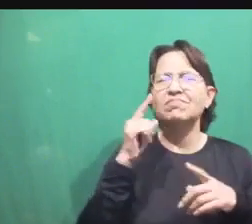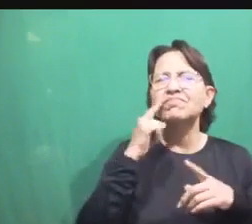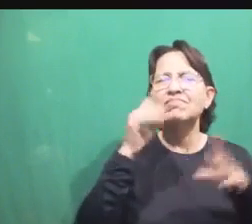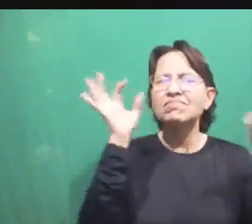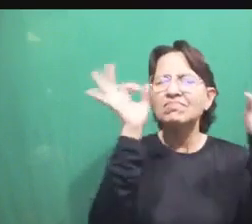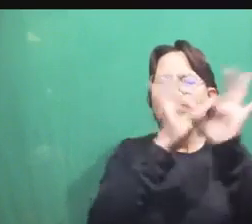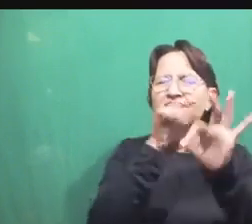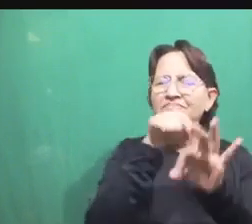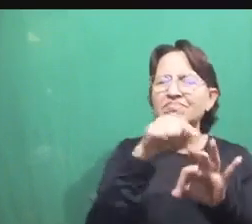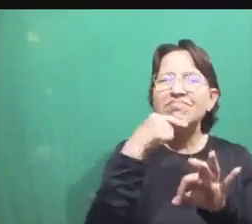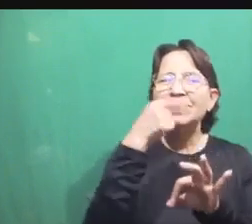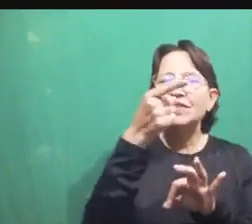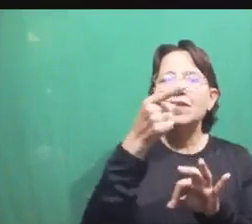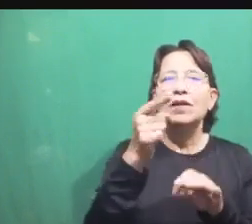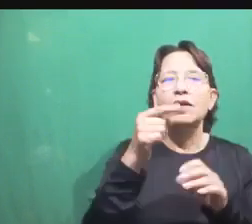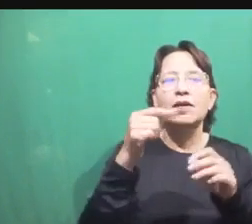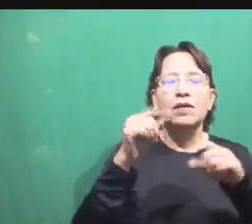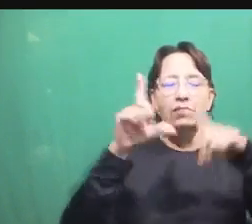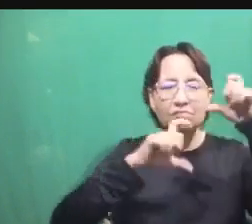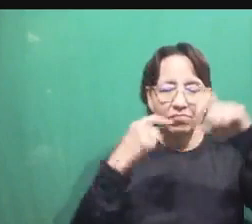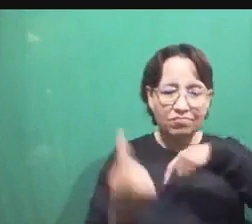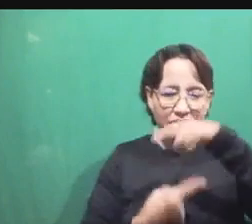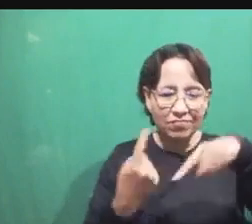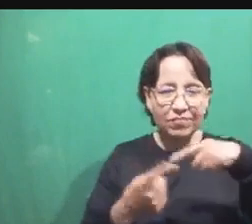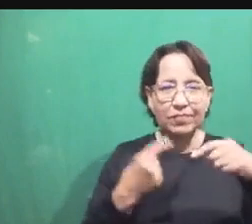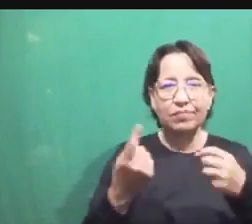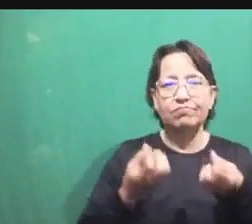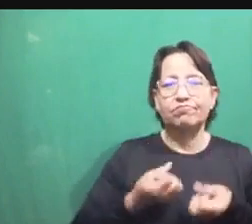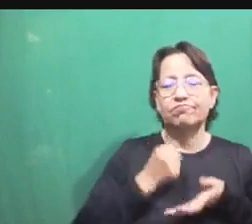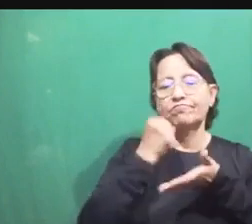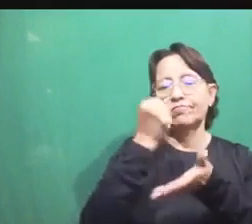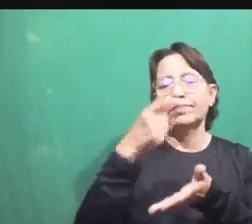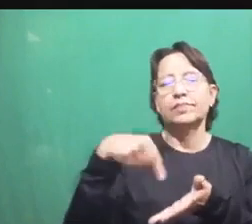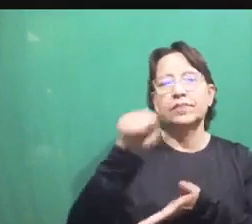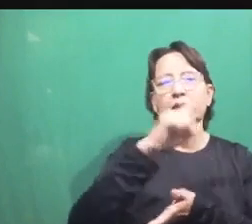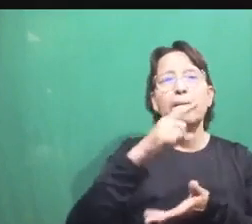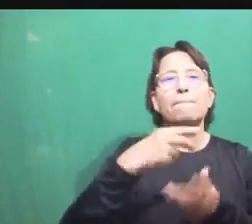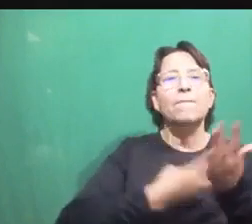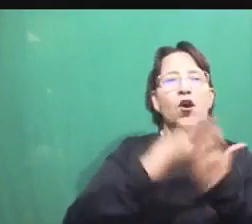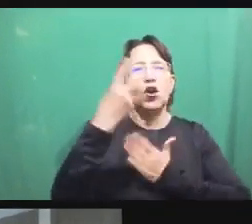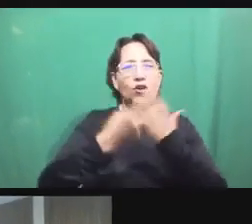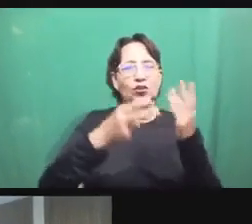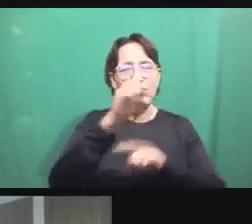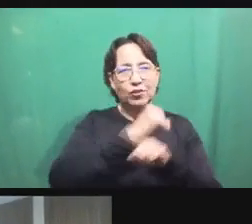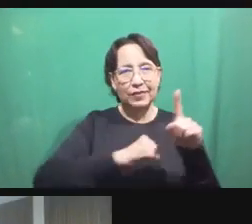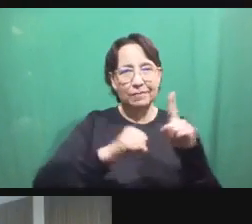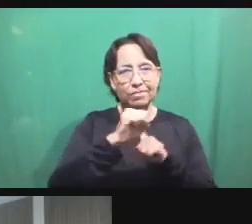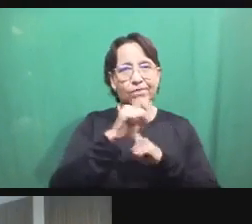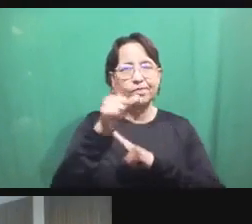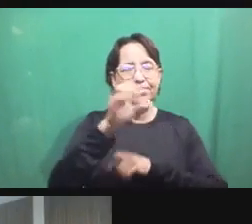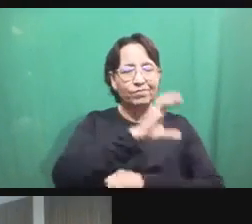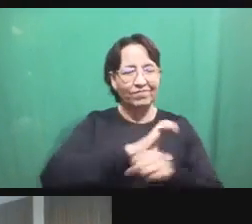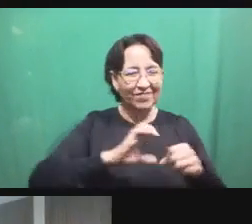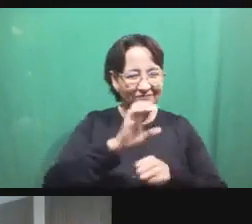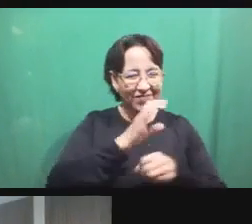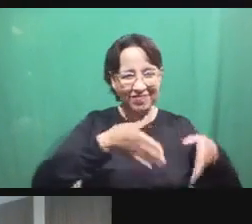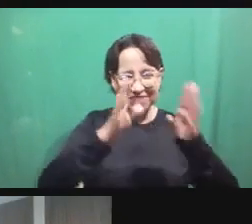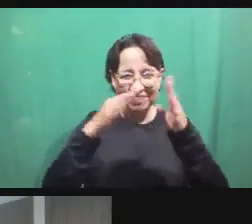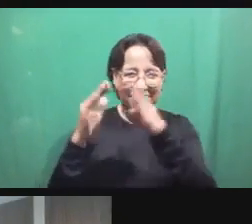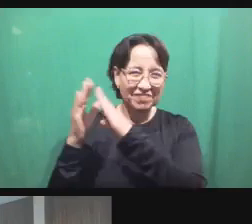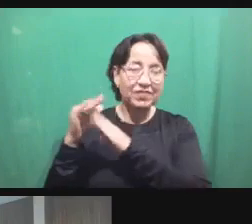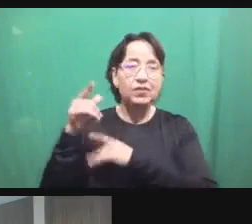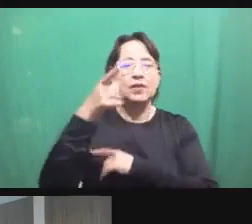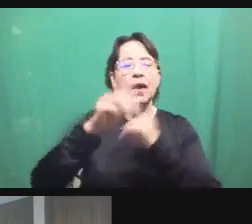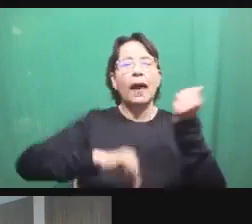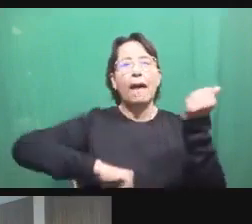de turismo sostenible donde invierten en proyectos sociales de arte urbano, conectando comunidades y apoyando el